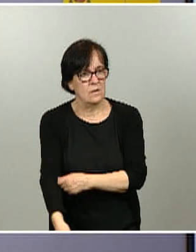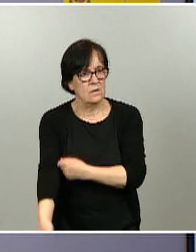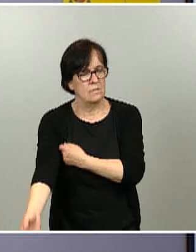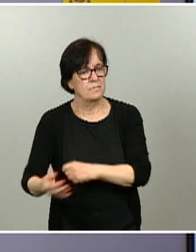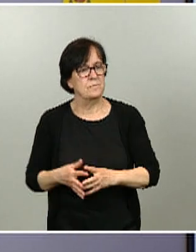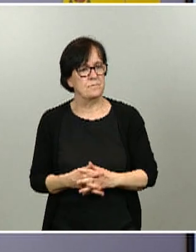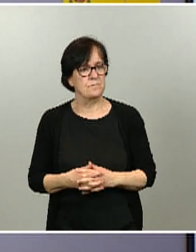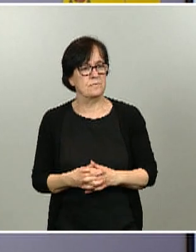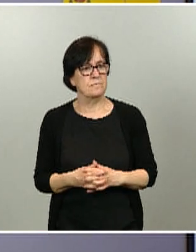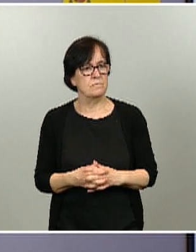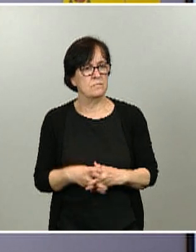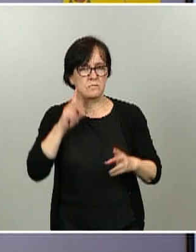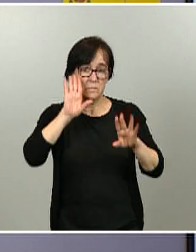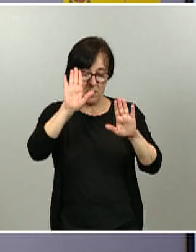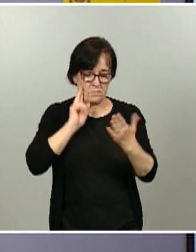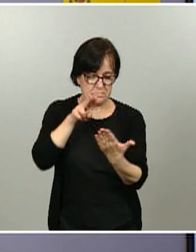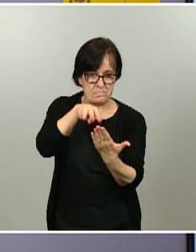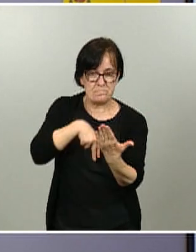Voy a revisar los datos.